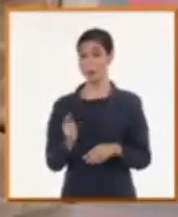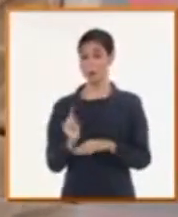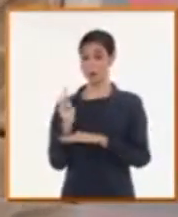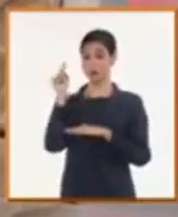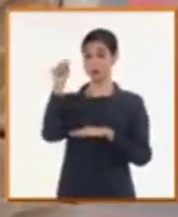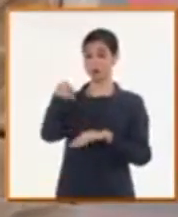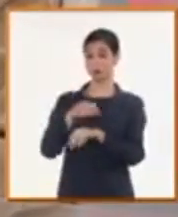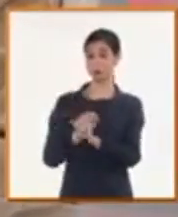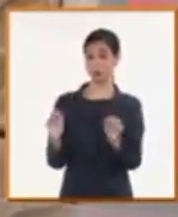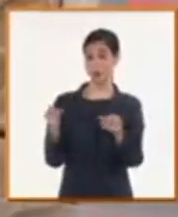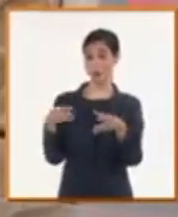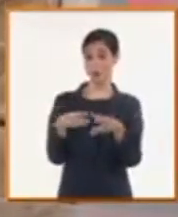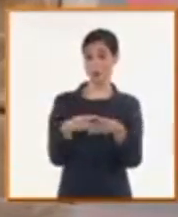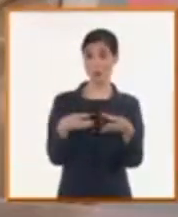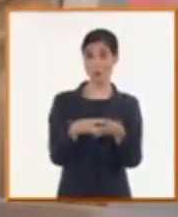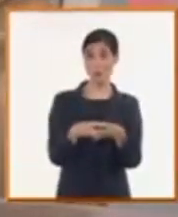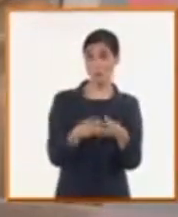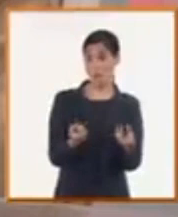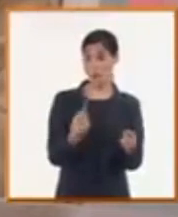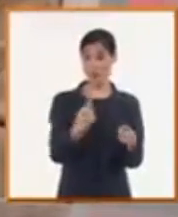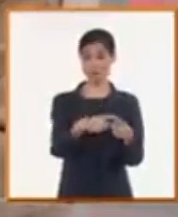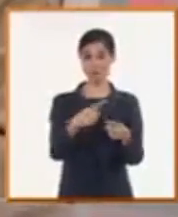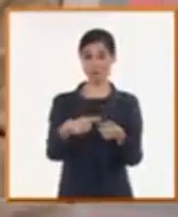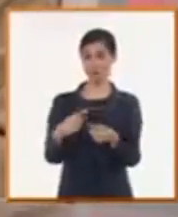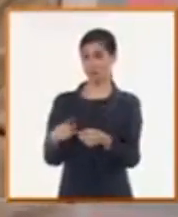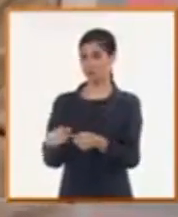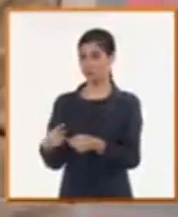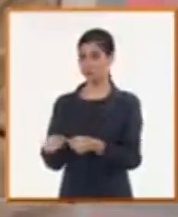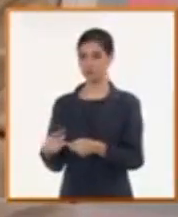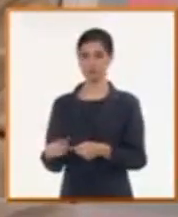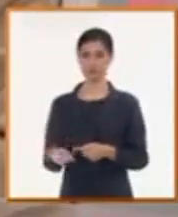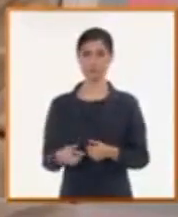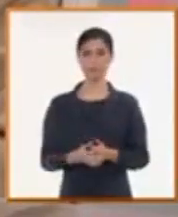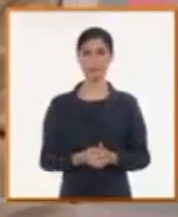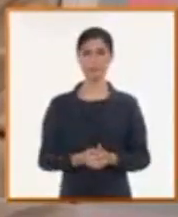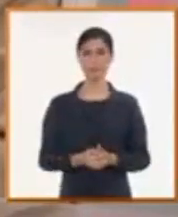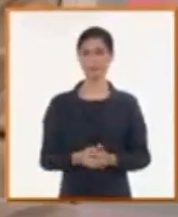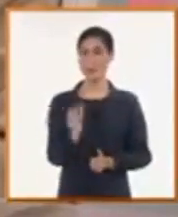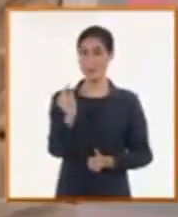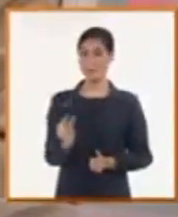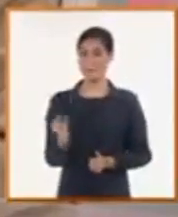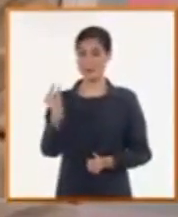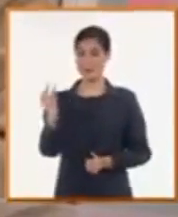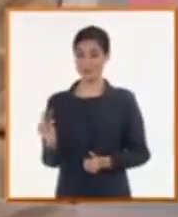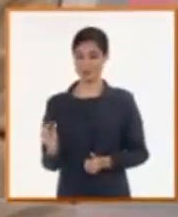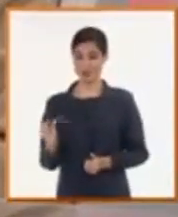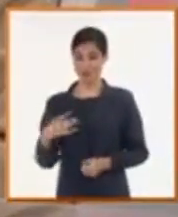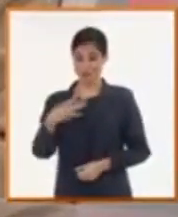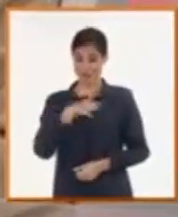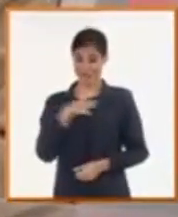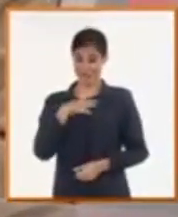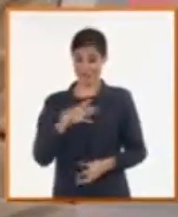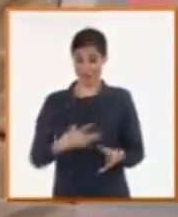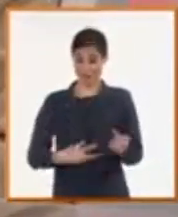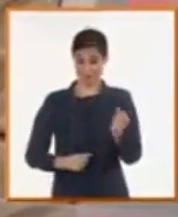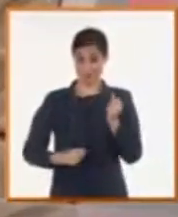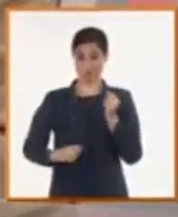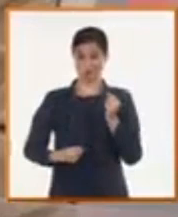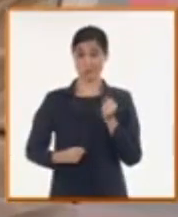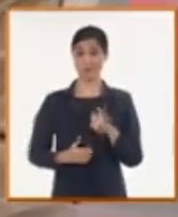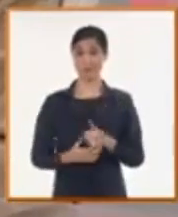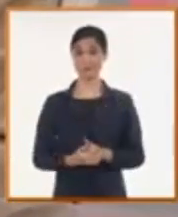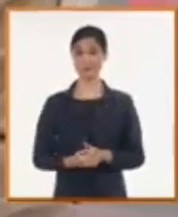grupo de cohetil Volga, cientos de flecheros armados con cohetes Higla, C2,